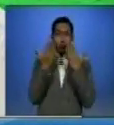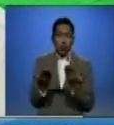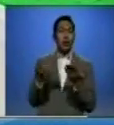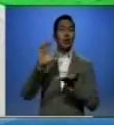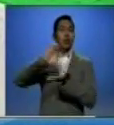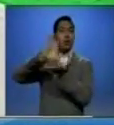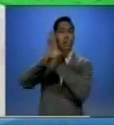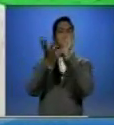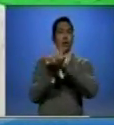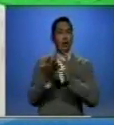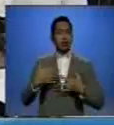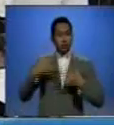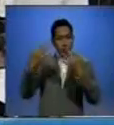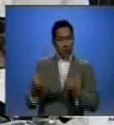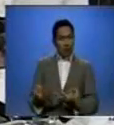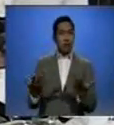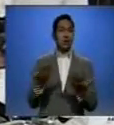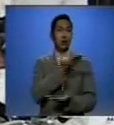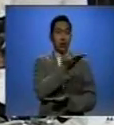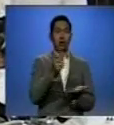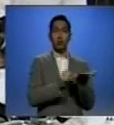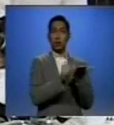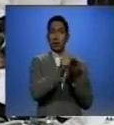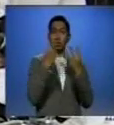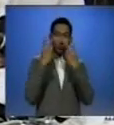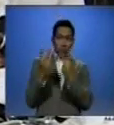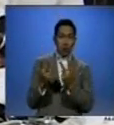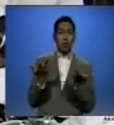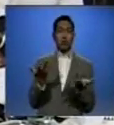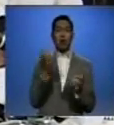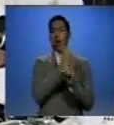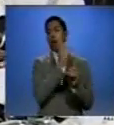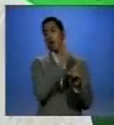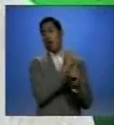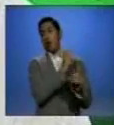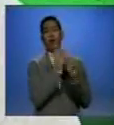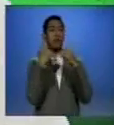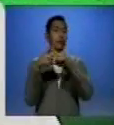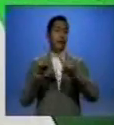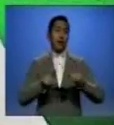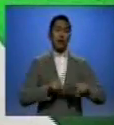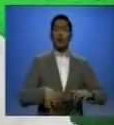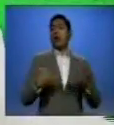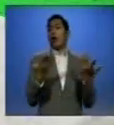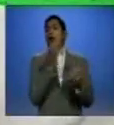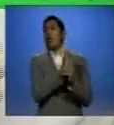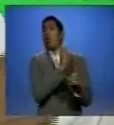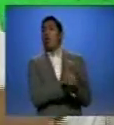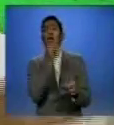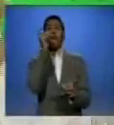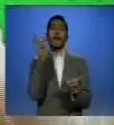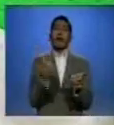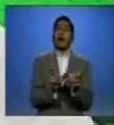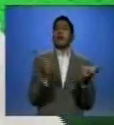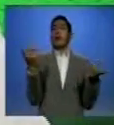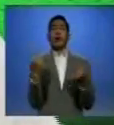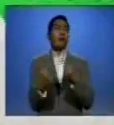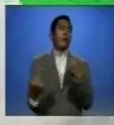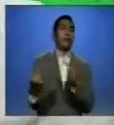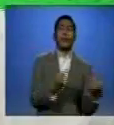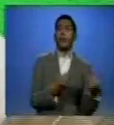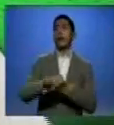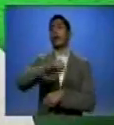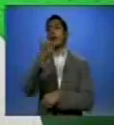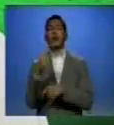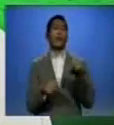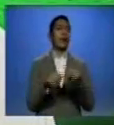sido ministro, si nuestro gobierno no es honesto. Fíjense que las críticas es, ay, que lo critican por fiscalizar y se peleó con otros